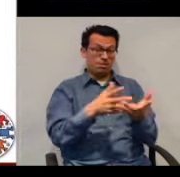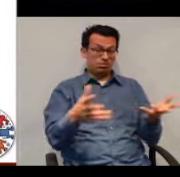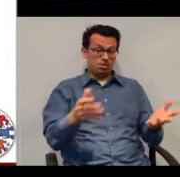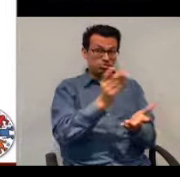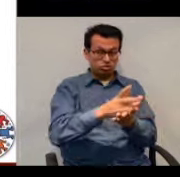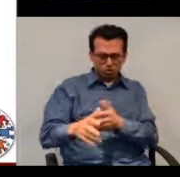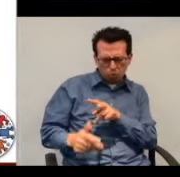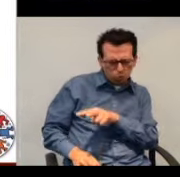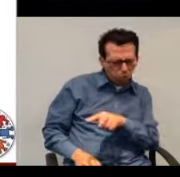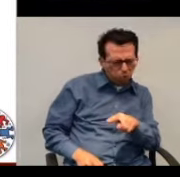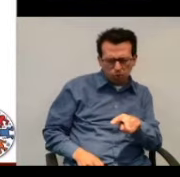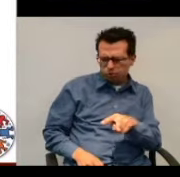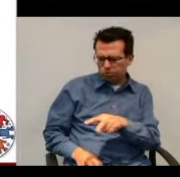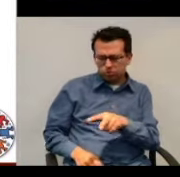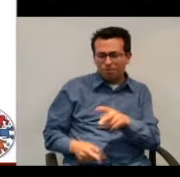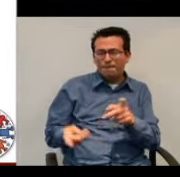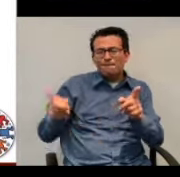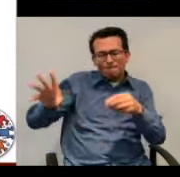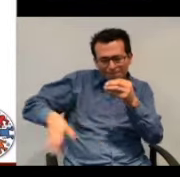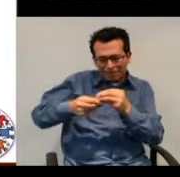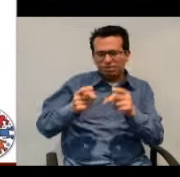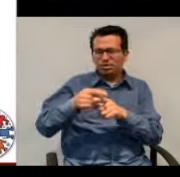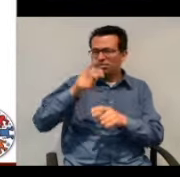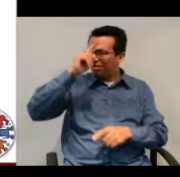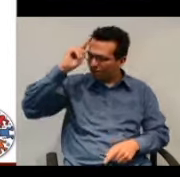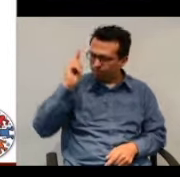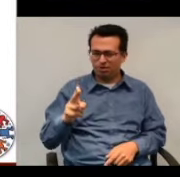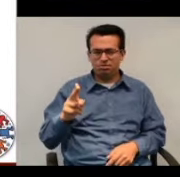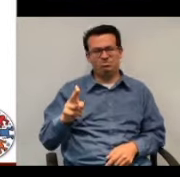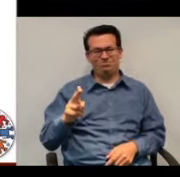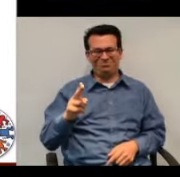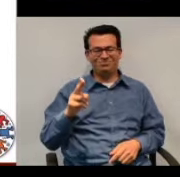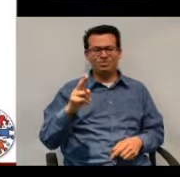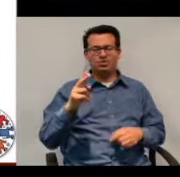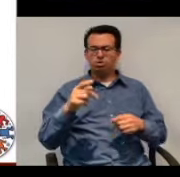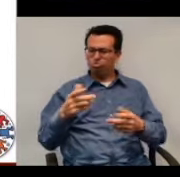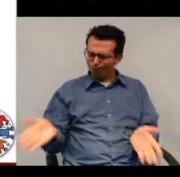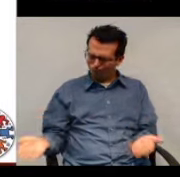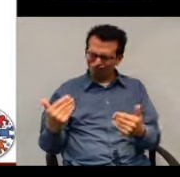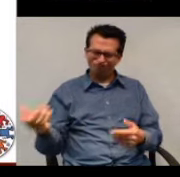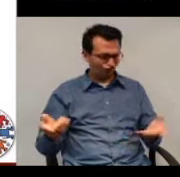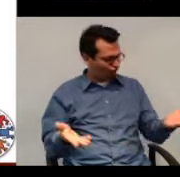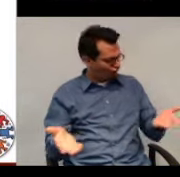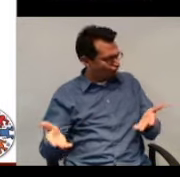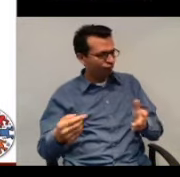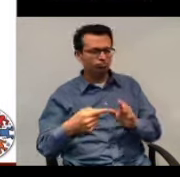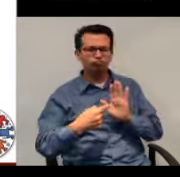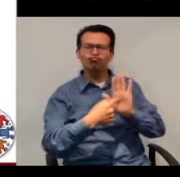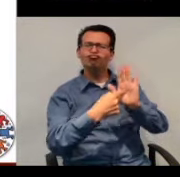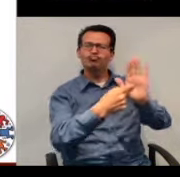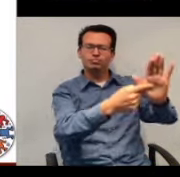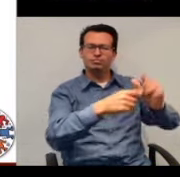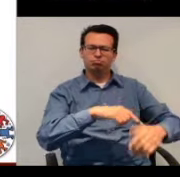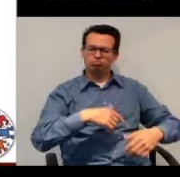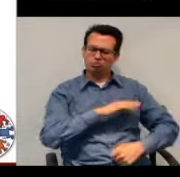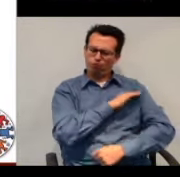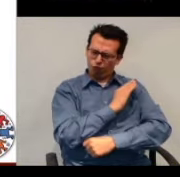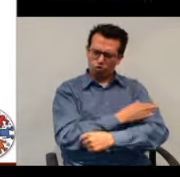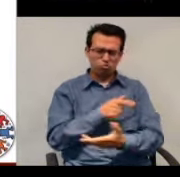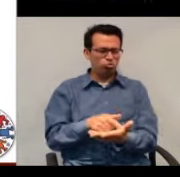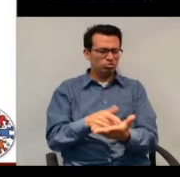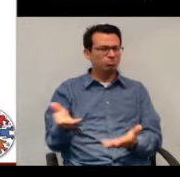se respeta esa diversidad, sino que se valora y se potencia. ¿Cómo puedo hacer yo para que mis estudiantes, en medio